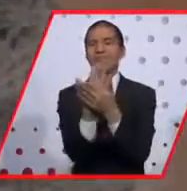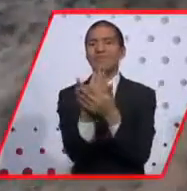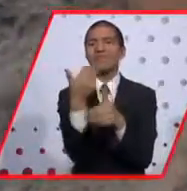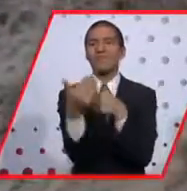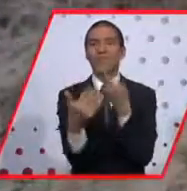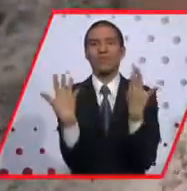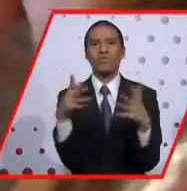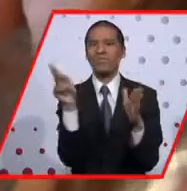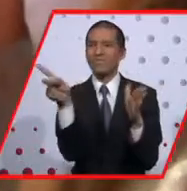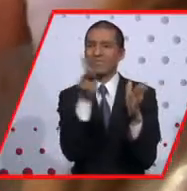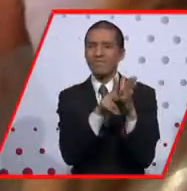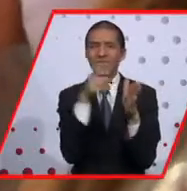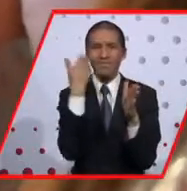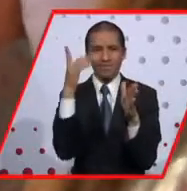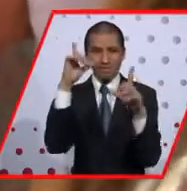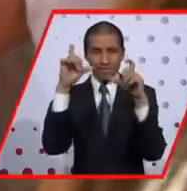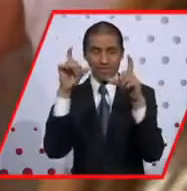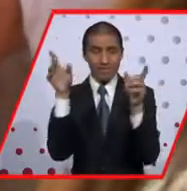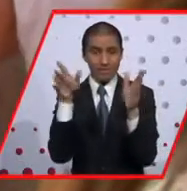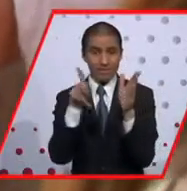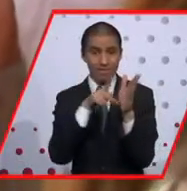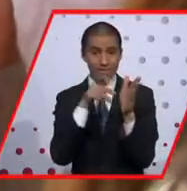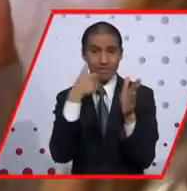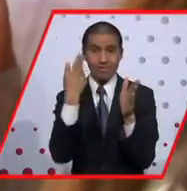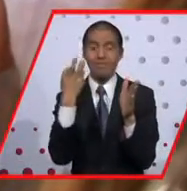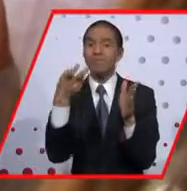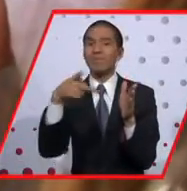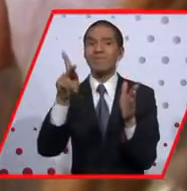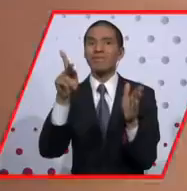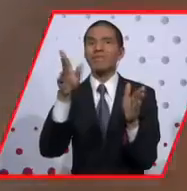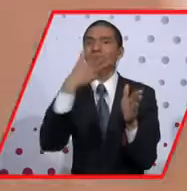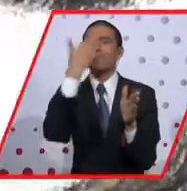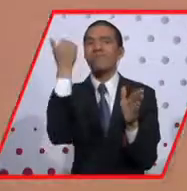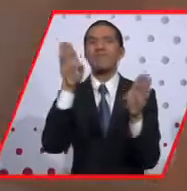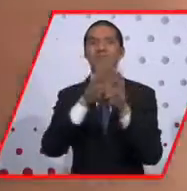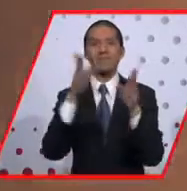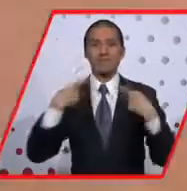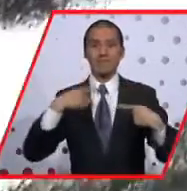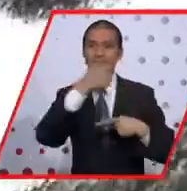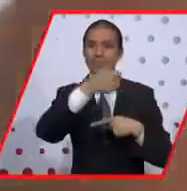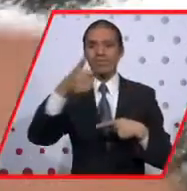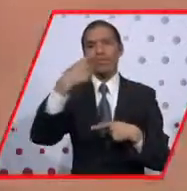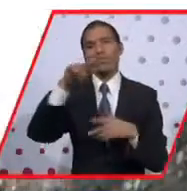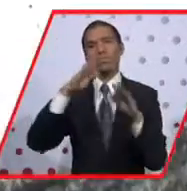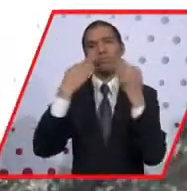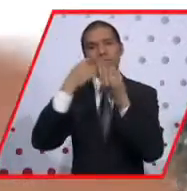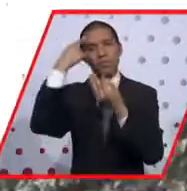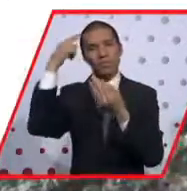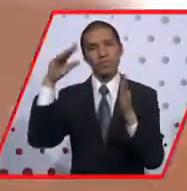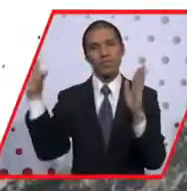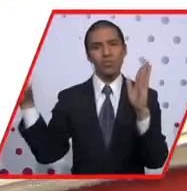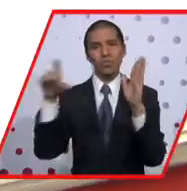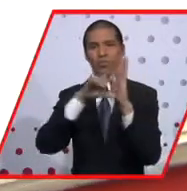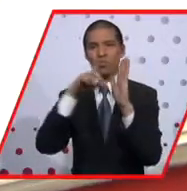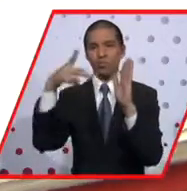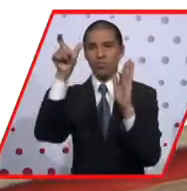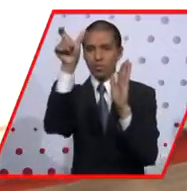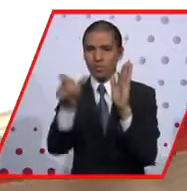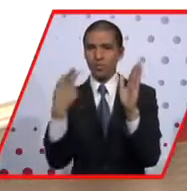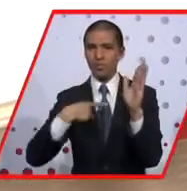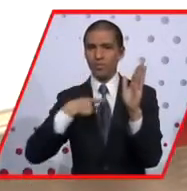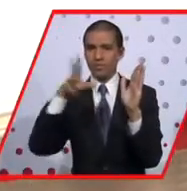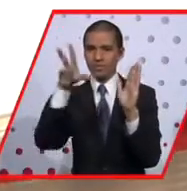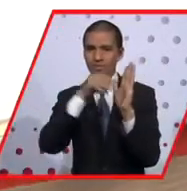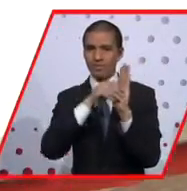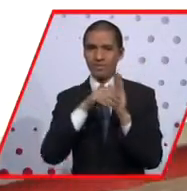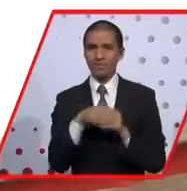resultado idéntico al de una fotografía, sin tomar en cuenta que cada retratista tiene su estilo de plasmar la esencia de las